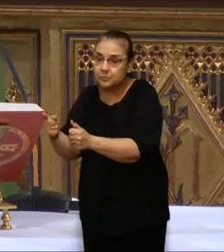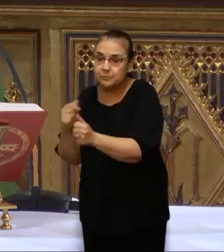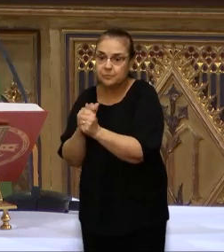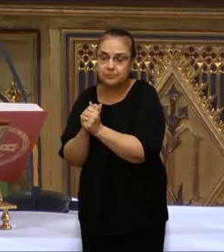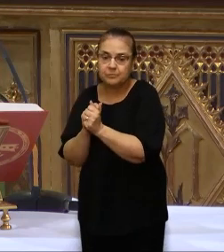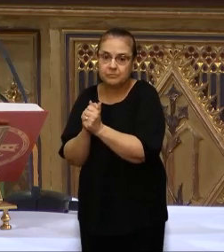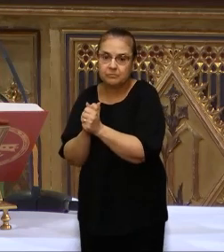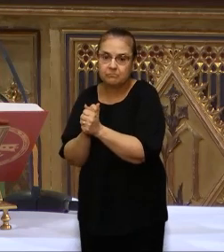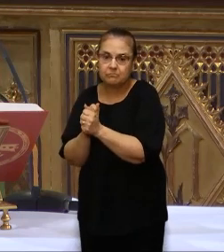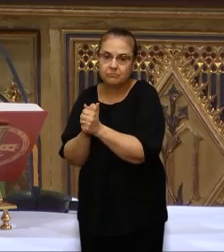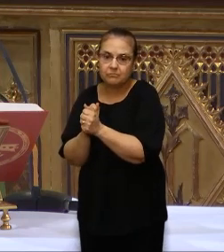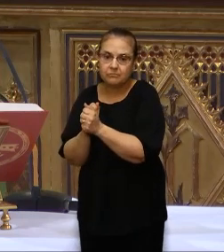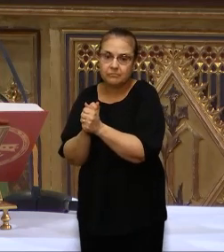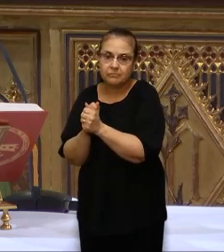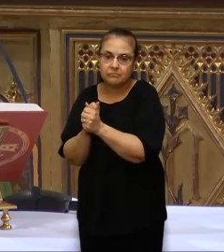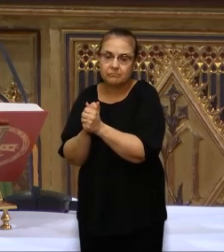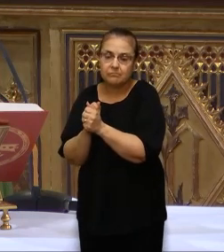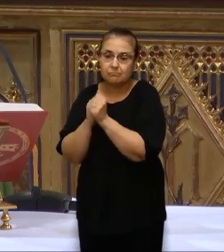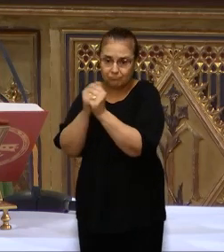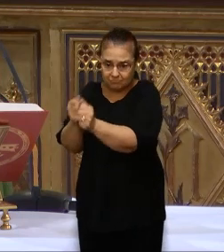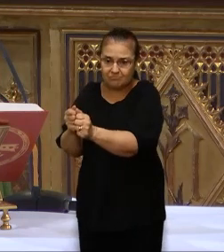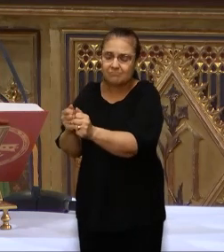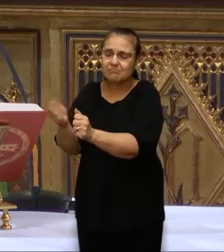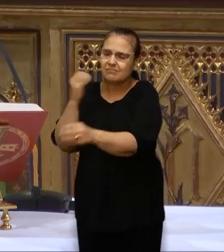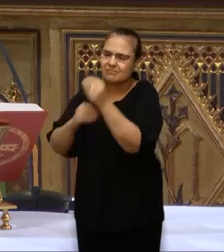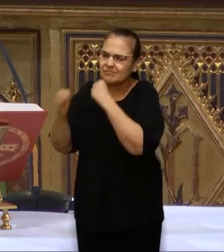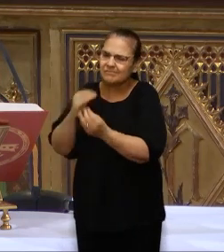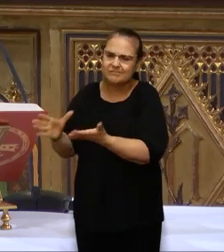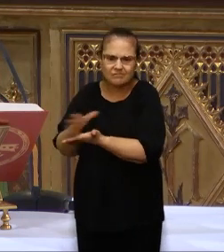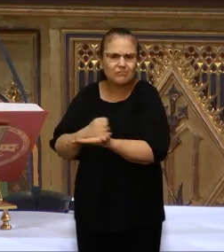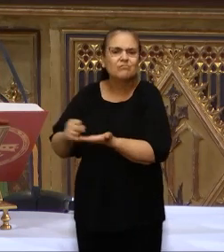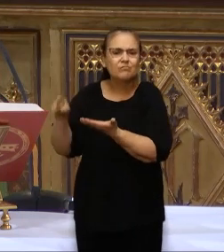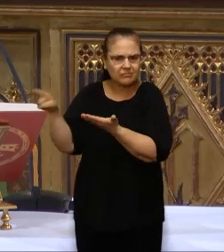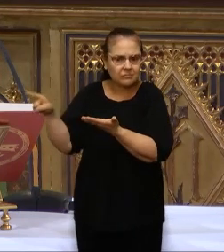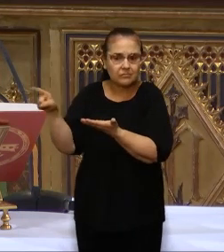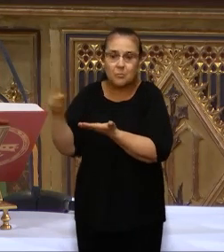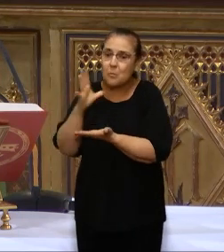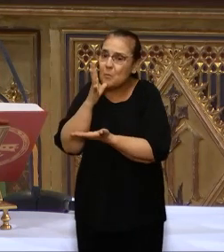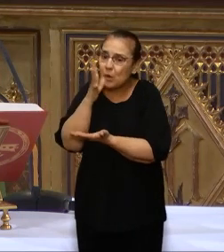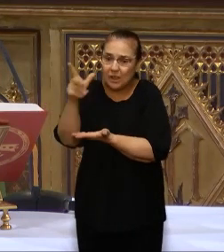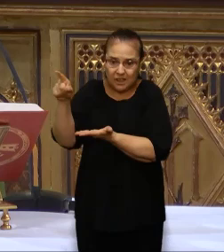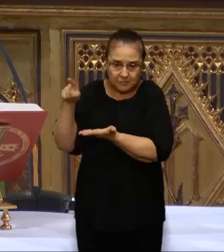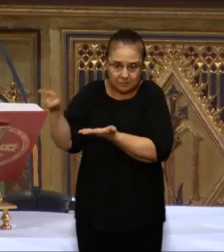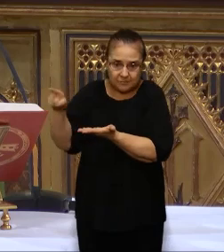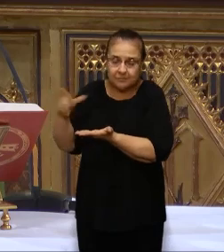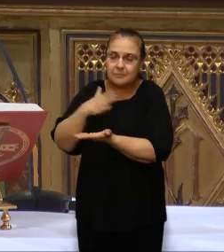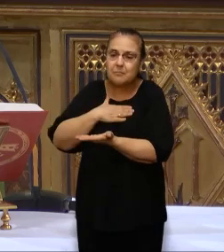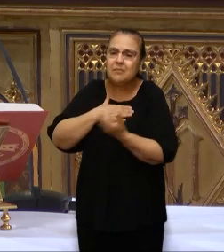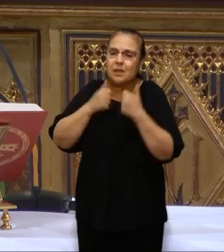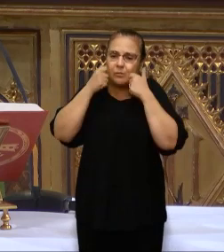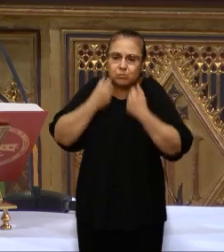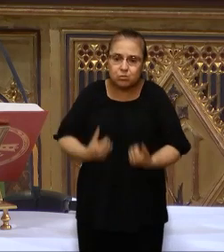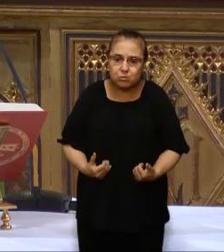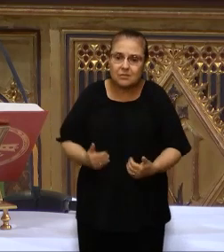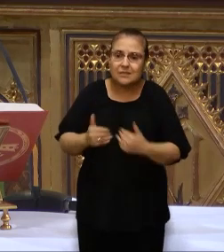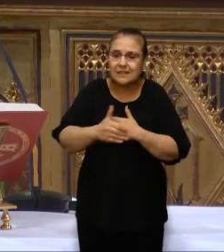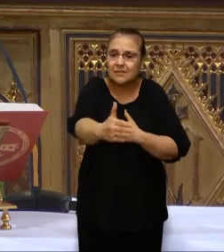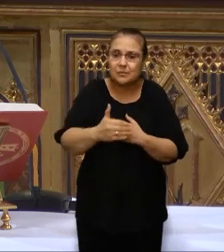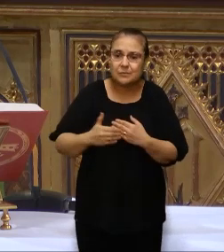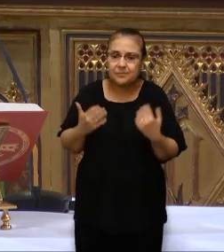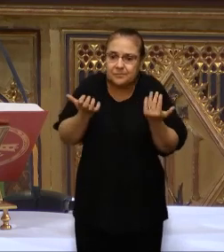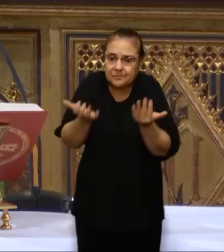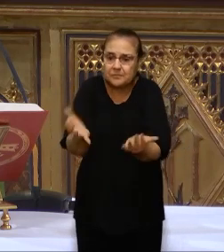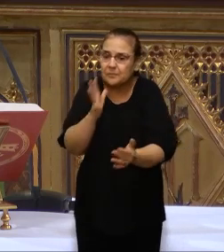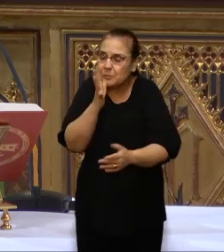discípulos, diciendo: Tomad y comed todos de él, porque esto es mi cuerpo, que